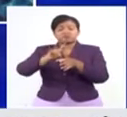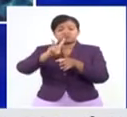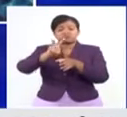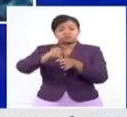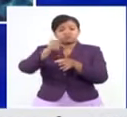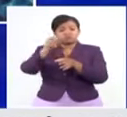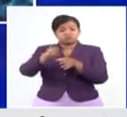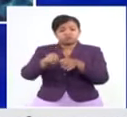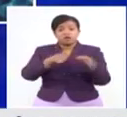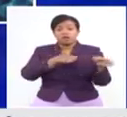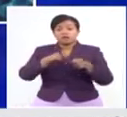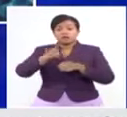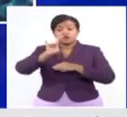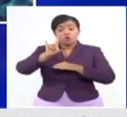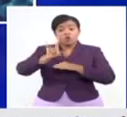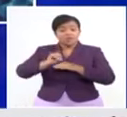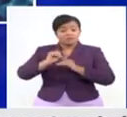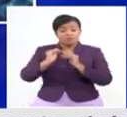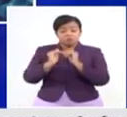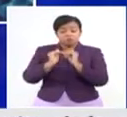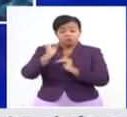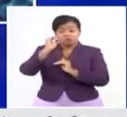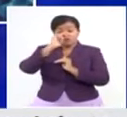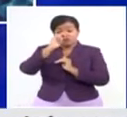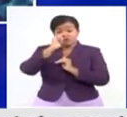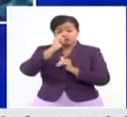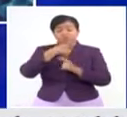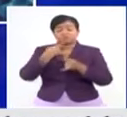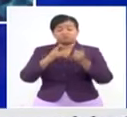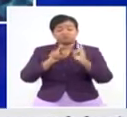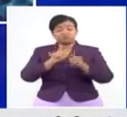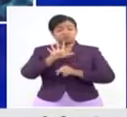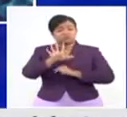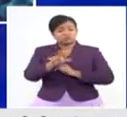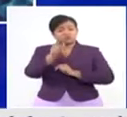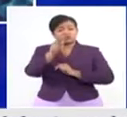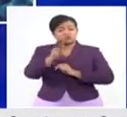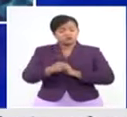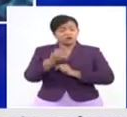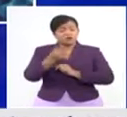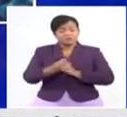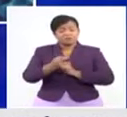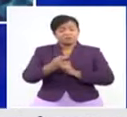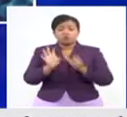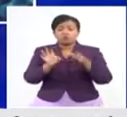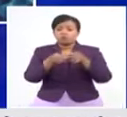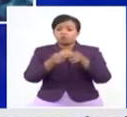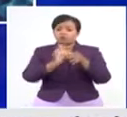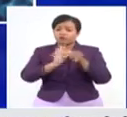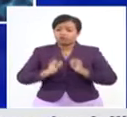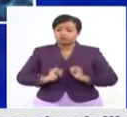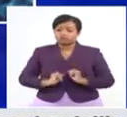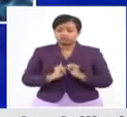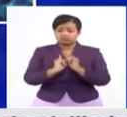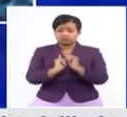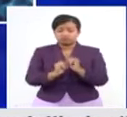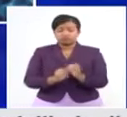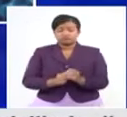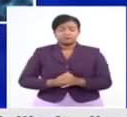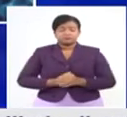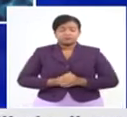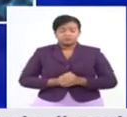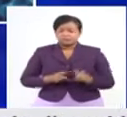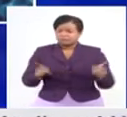más fallecen 5 personas entre los que informamos en el día de hoy. En